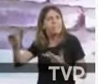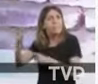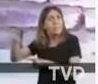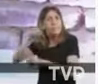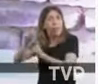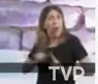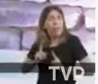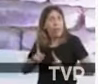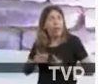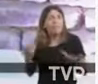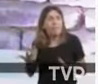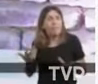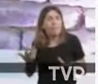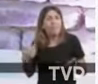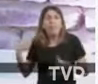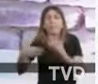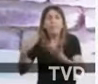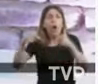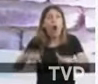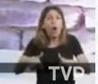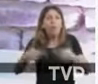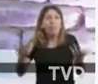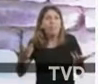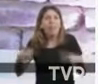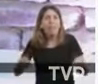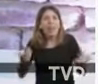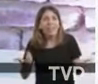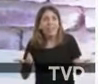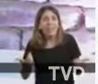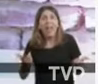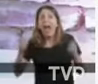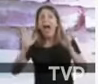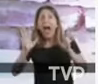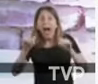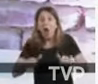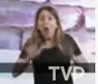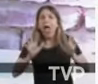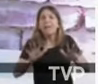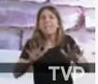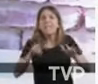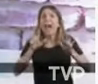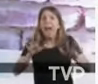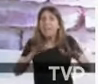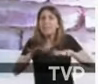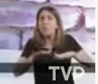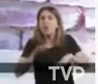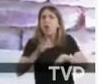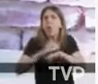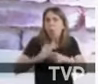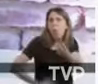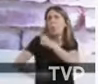podríamos estar en otra discusión, pero estamos en esta. Estamos en esta página. Y esta página es producto de todas estas